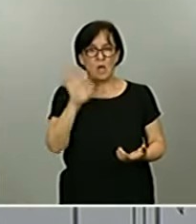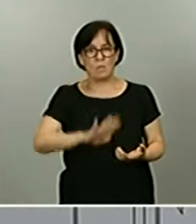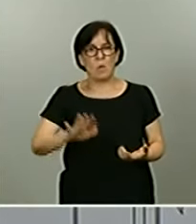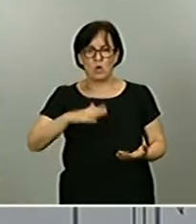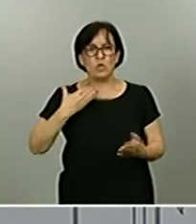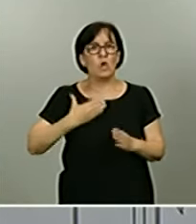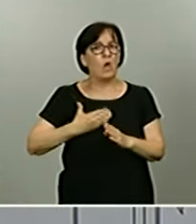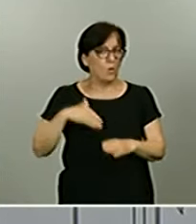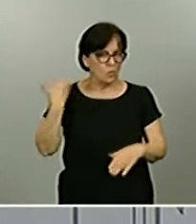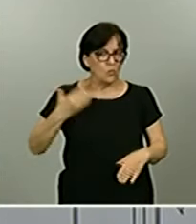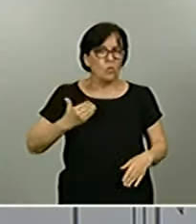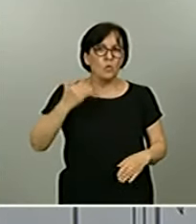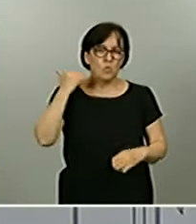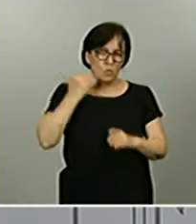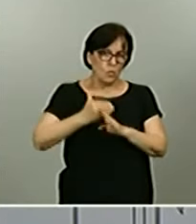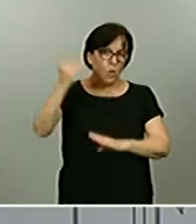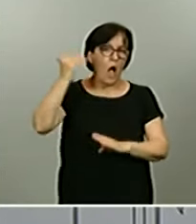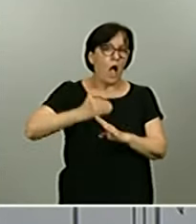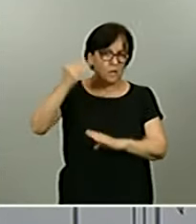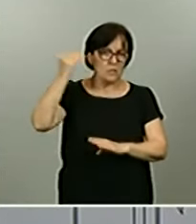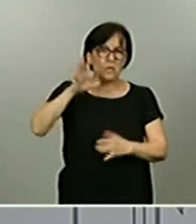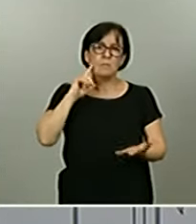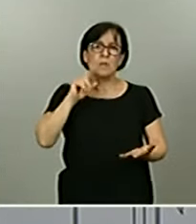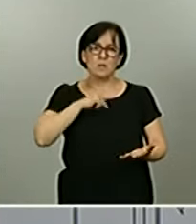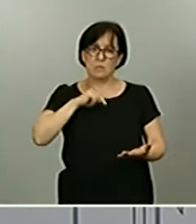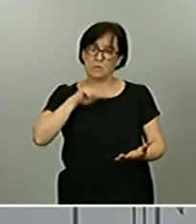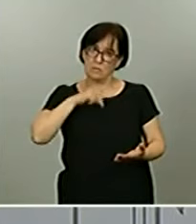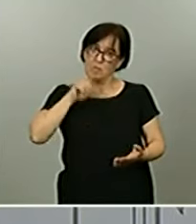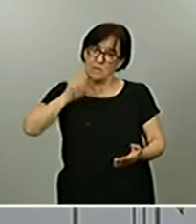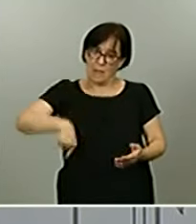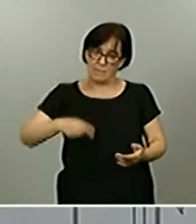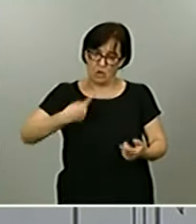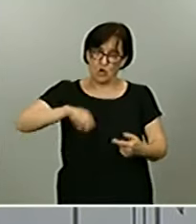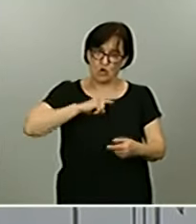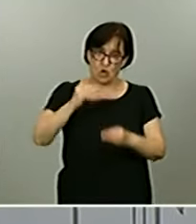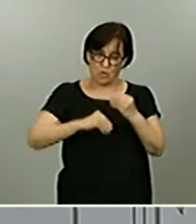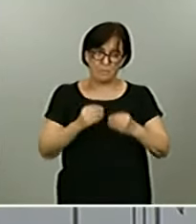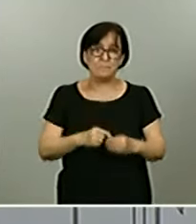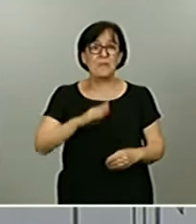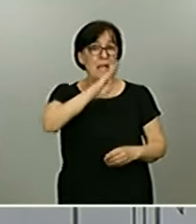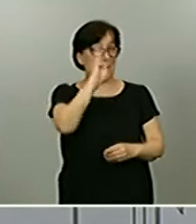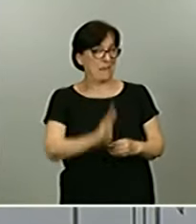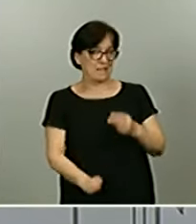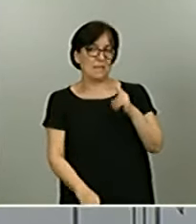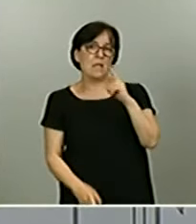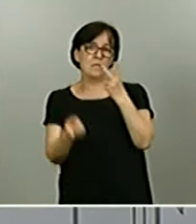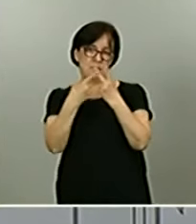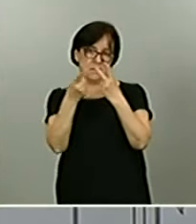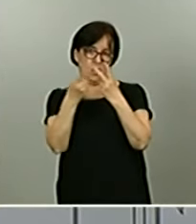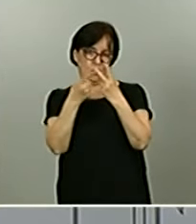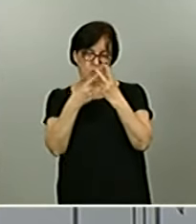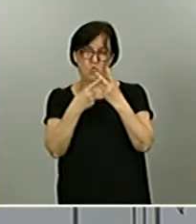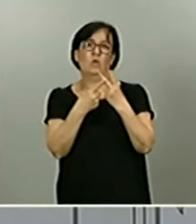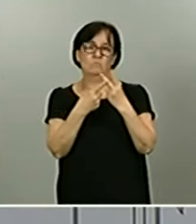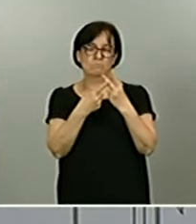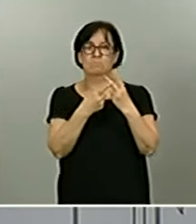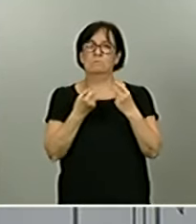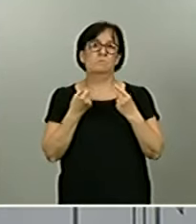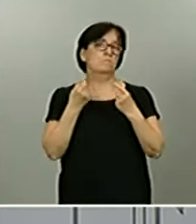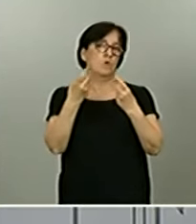pero que en su momento llegamos a tener. Brasil es el segundo país a nivel global con mayor número de casos,